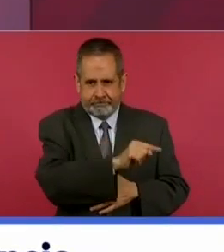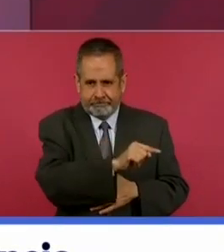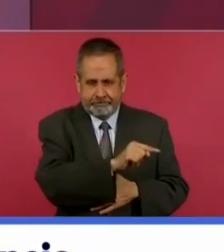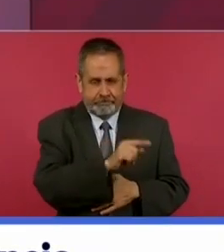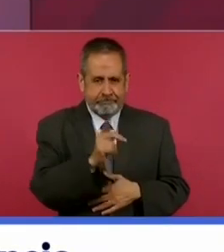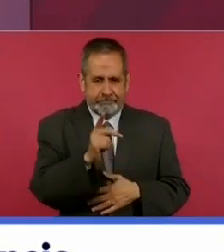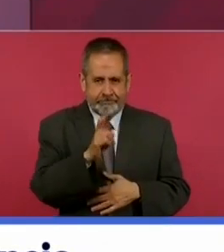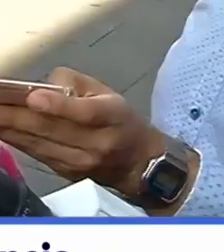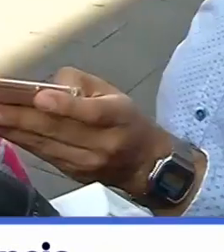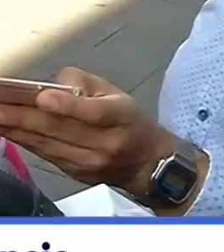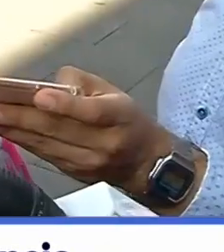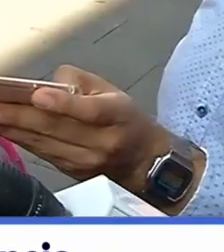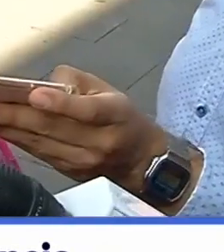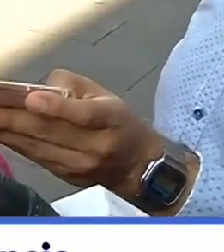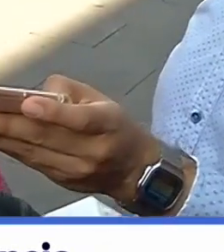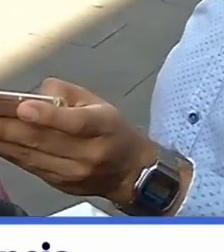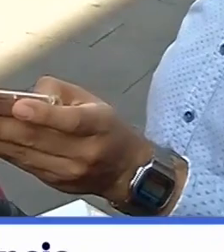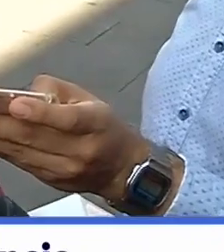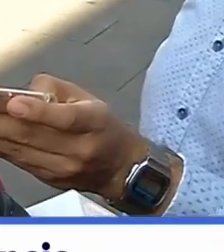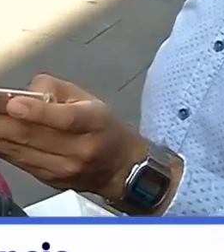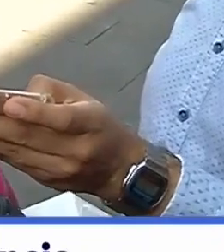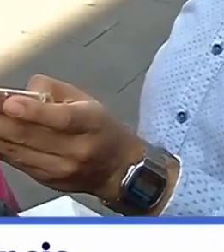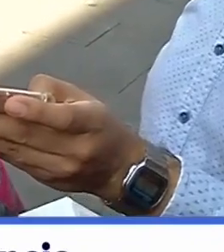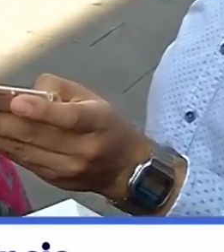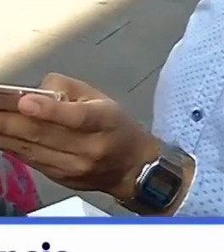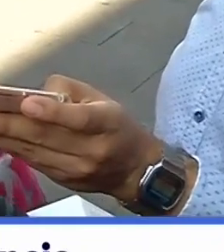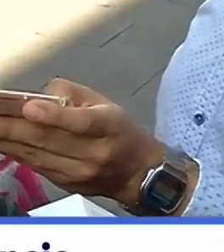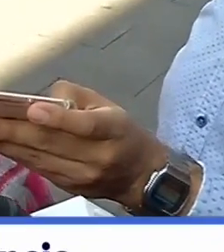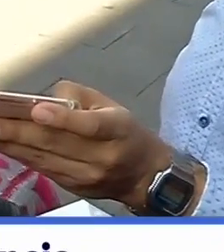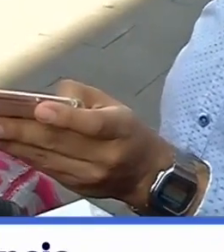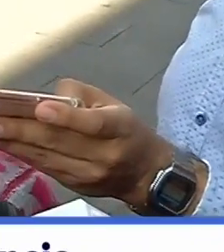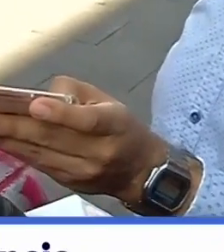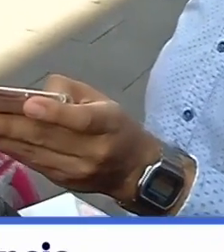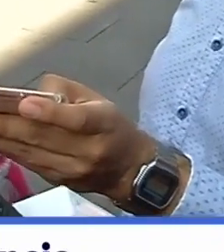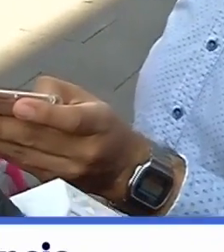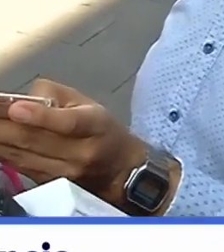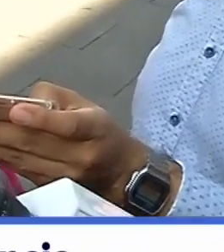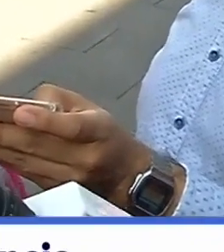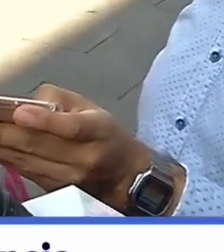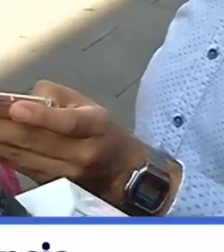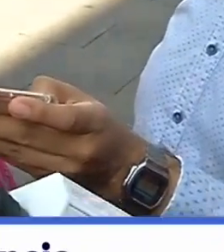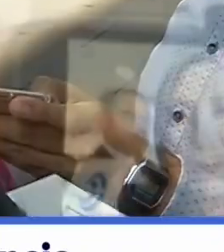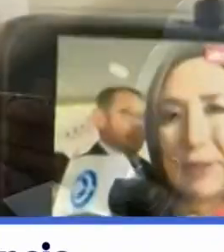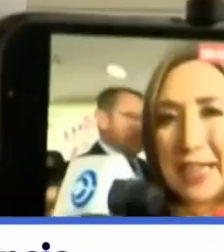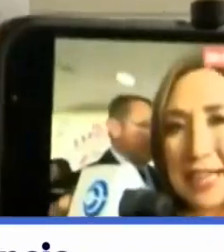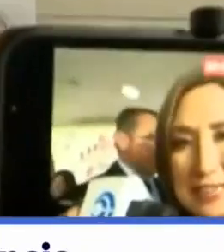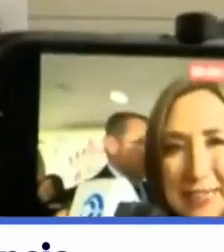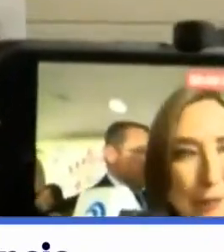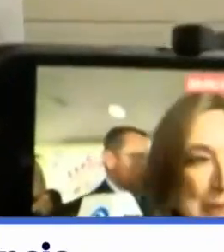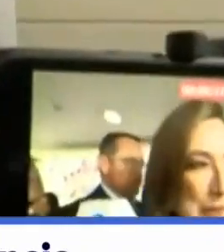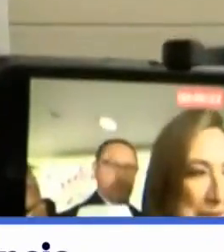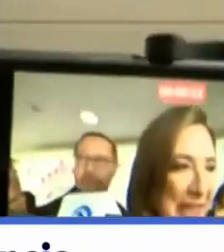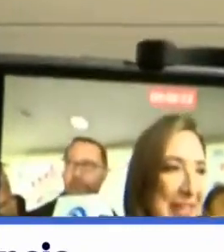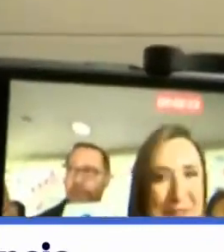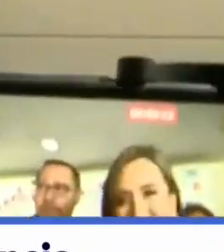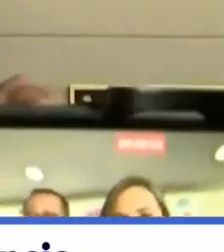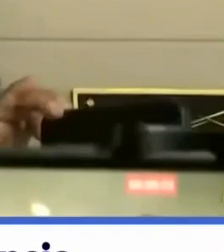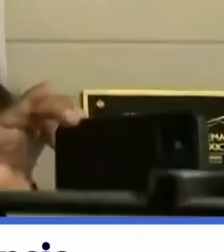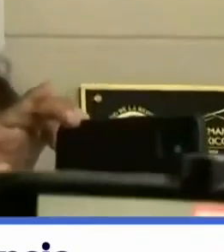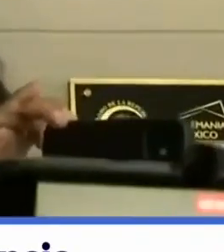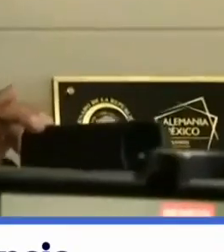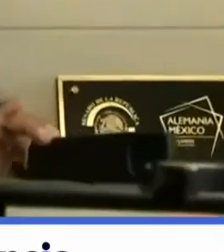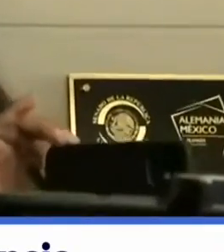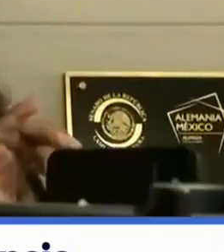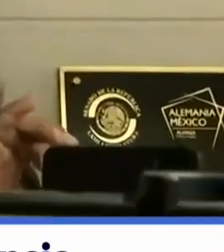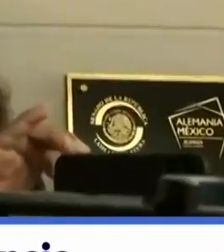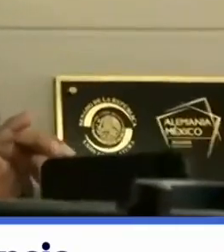congruencia política y lo hizo en su conferencia matutina mostró este video de 2017 cuando la panista golpeó una piñata con las siglas del